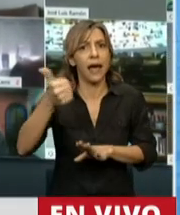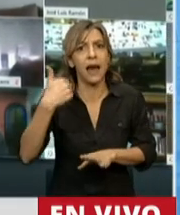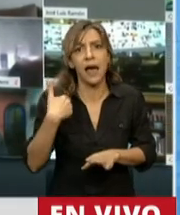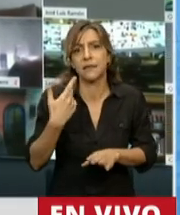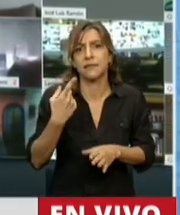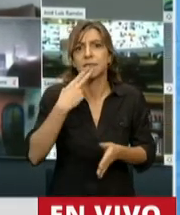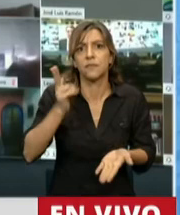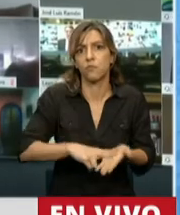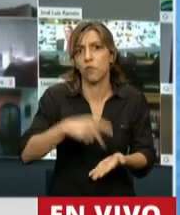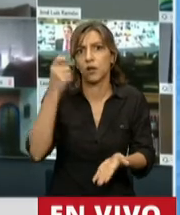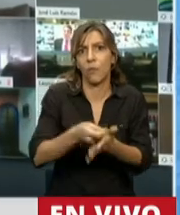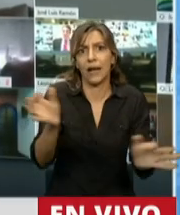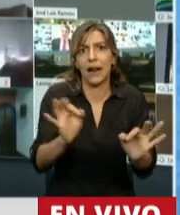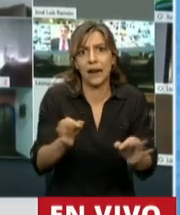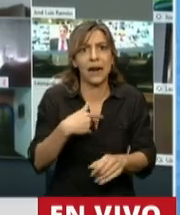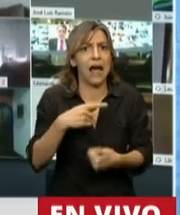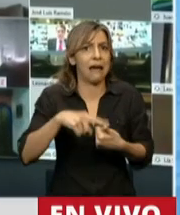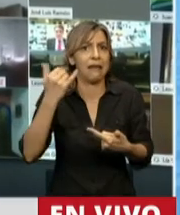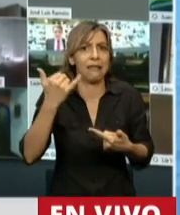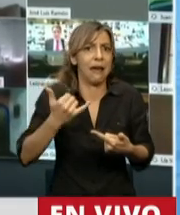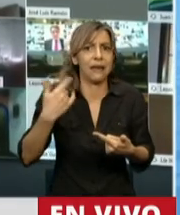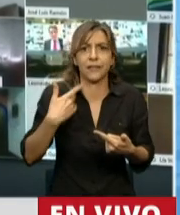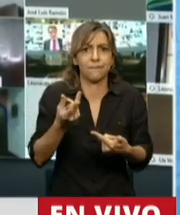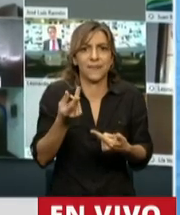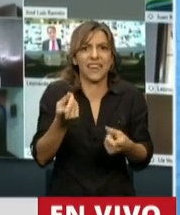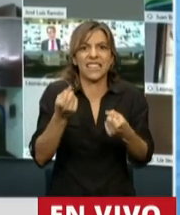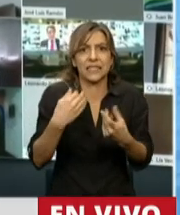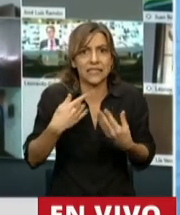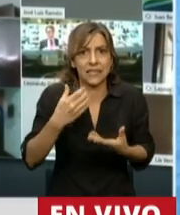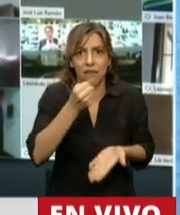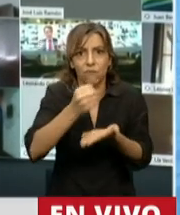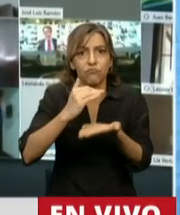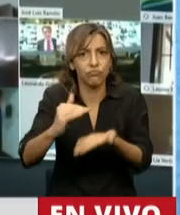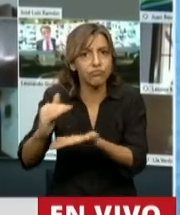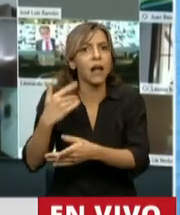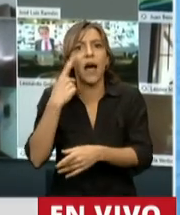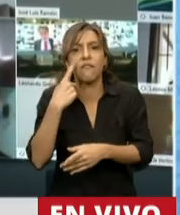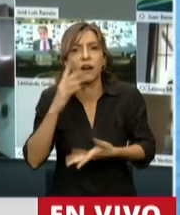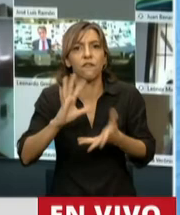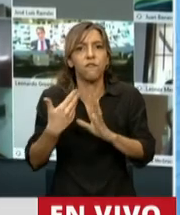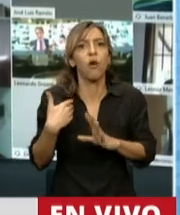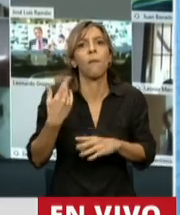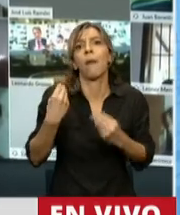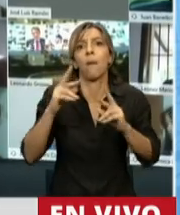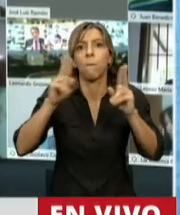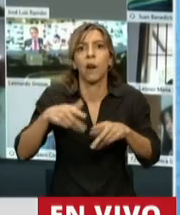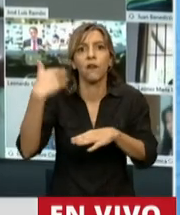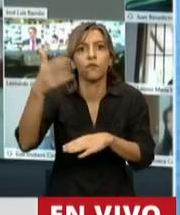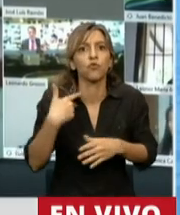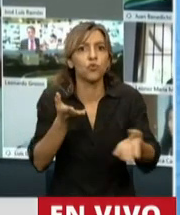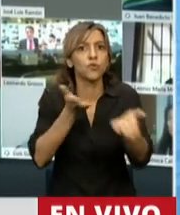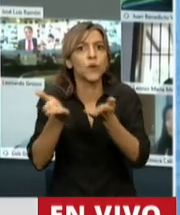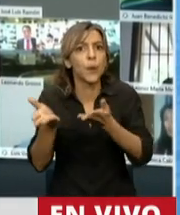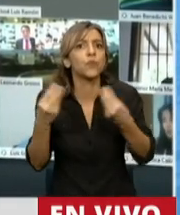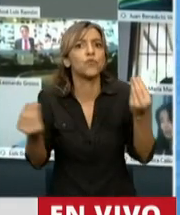frente a diferentes compromisos, habíamos pedido la reprogramación, darle la posibilidad de reprogramar todos sus servicios, algún